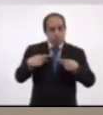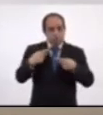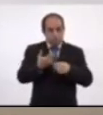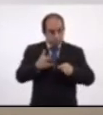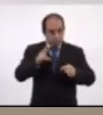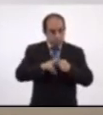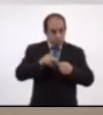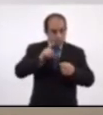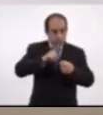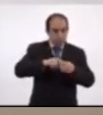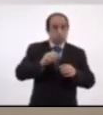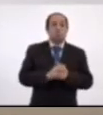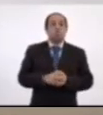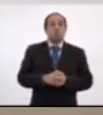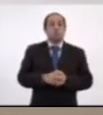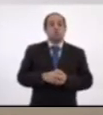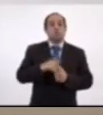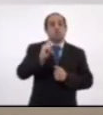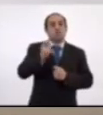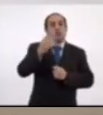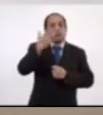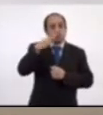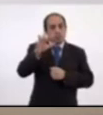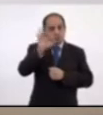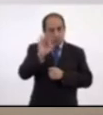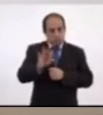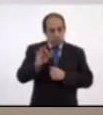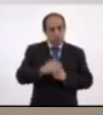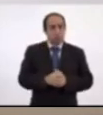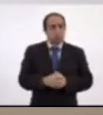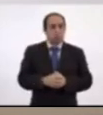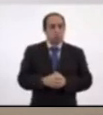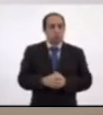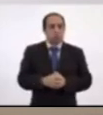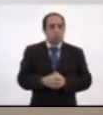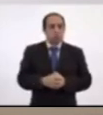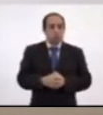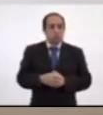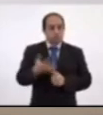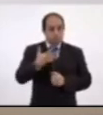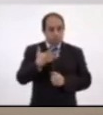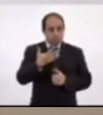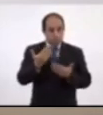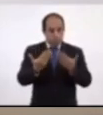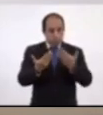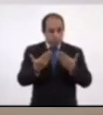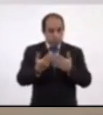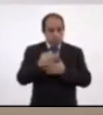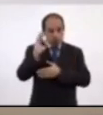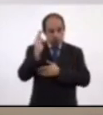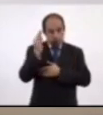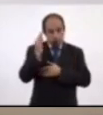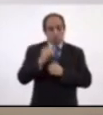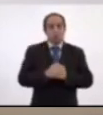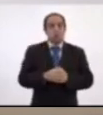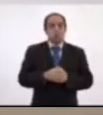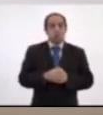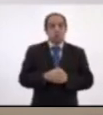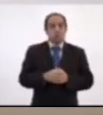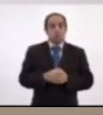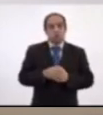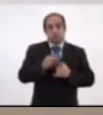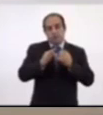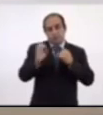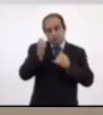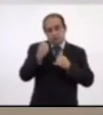hospitalizadas. Es el 10% de lo que llegamos a tener en febrero, finales de